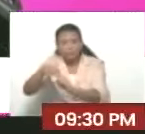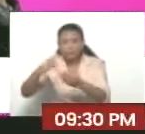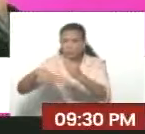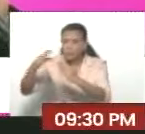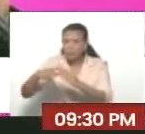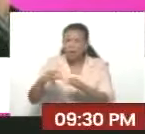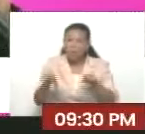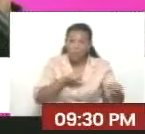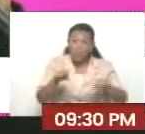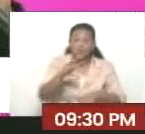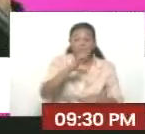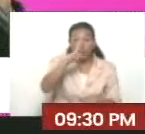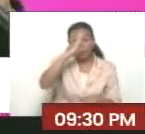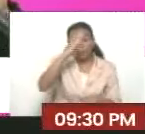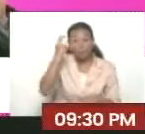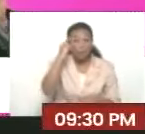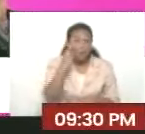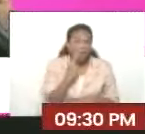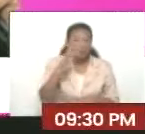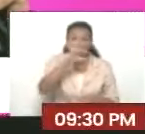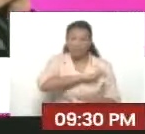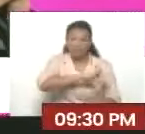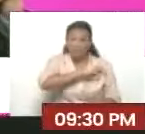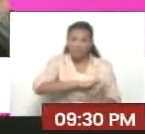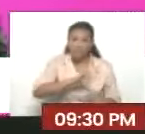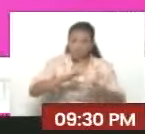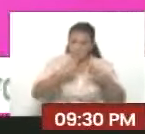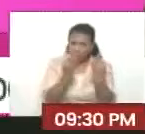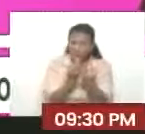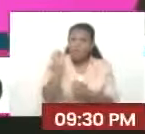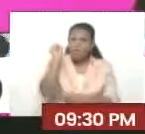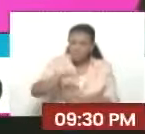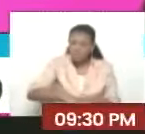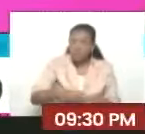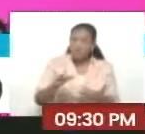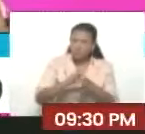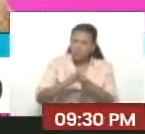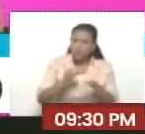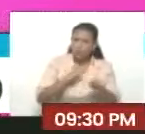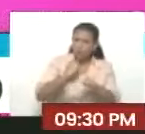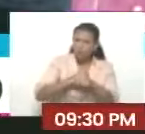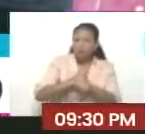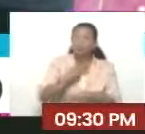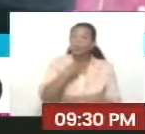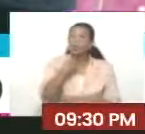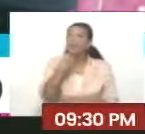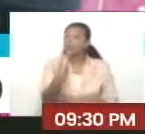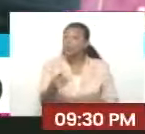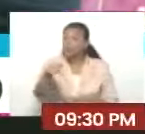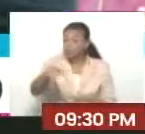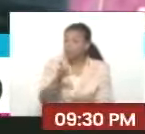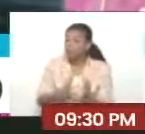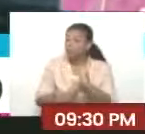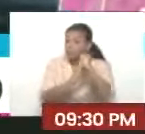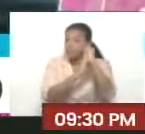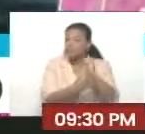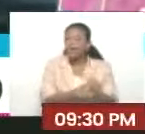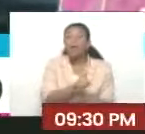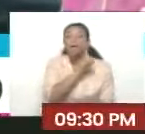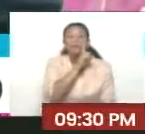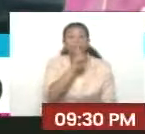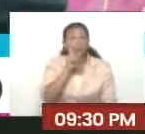institución. ¿Allá existe un movimiento bolivariano de familia? Sí. ¿Funciona? Sí. Yo soy vocera de... Tú eres vocero. Sí. Entonces, en